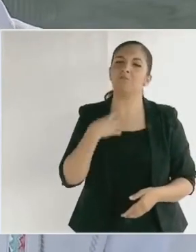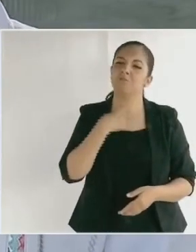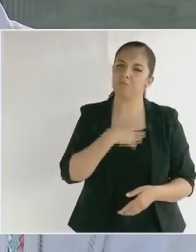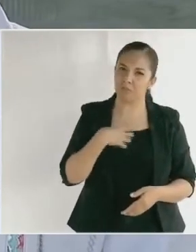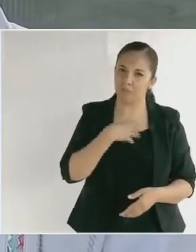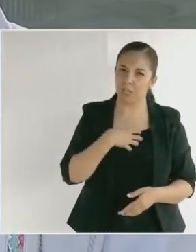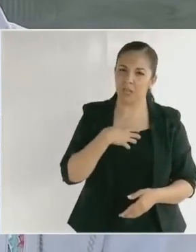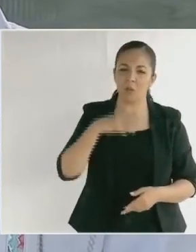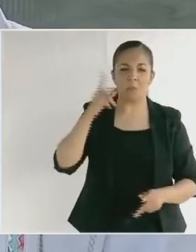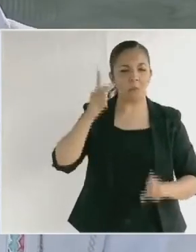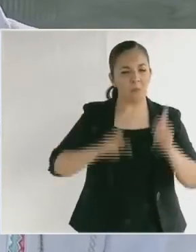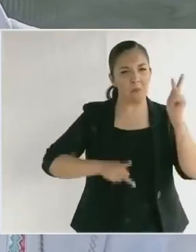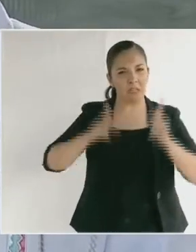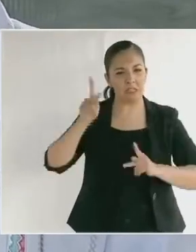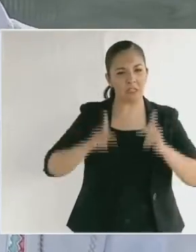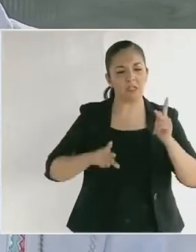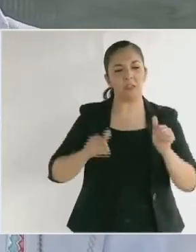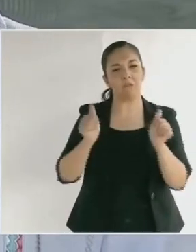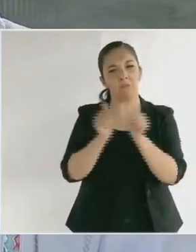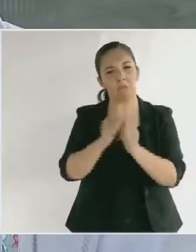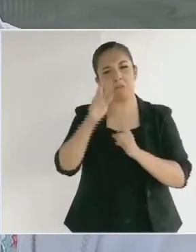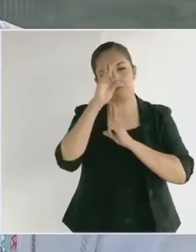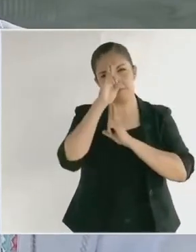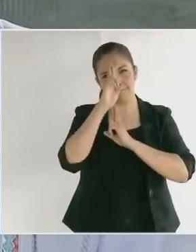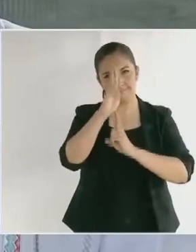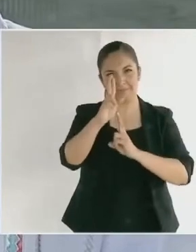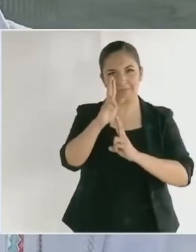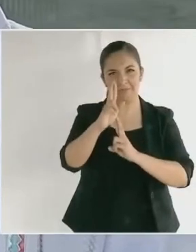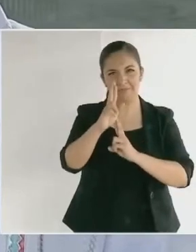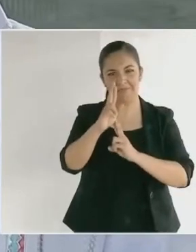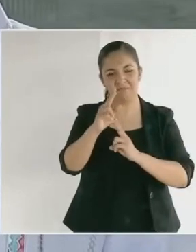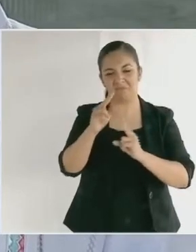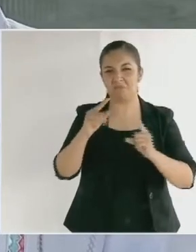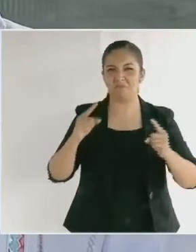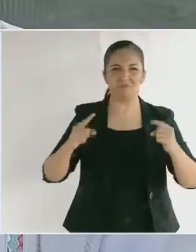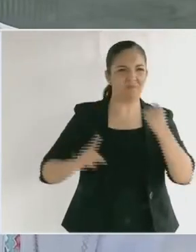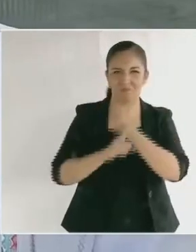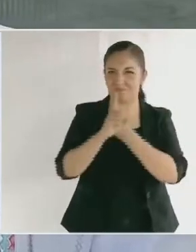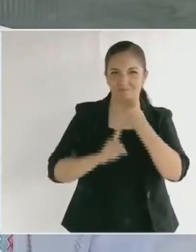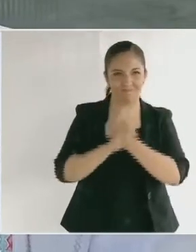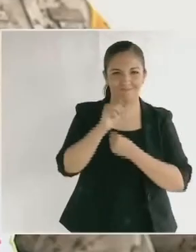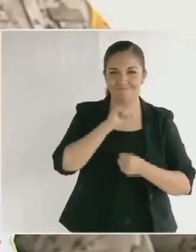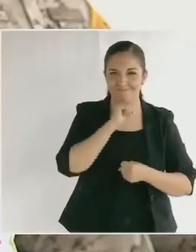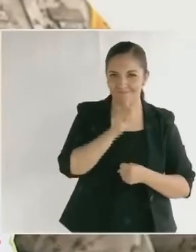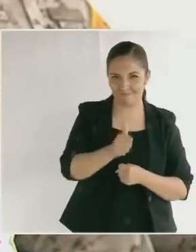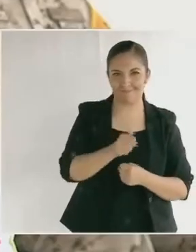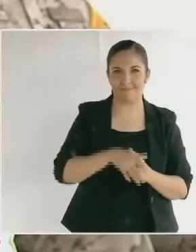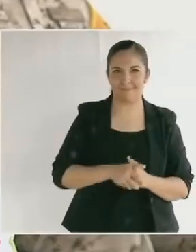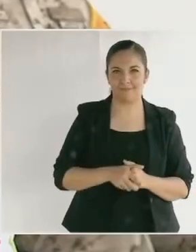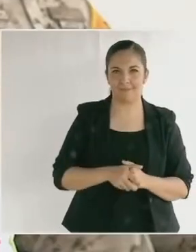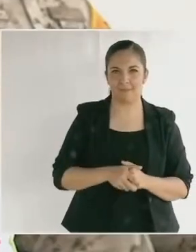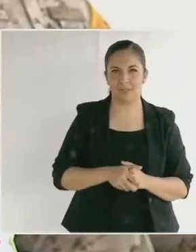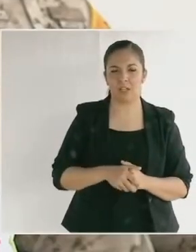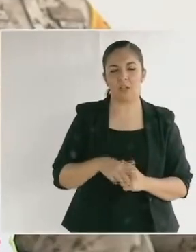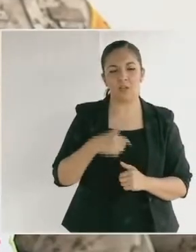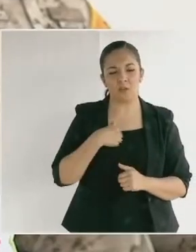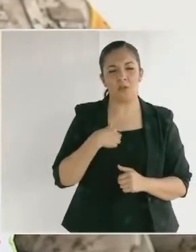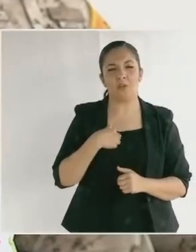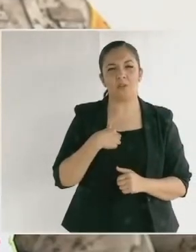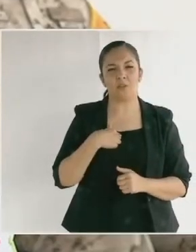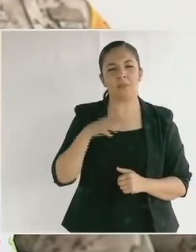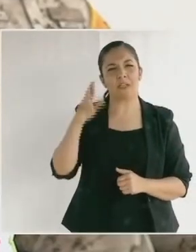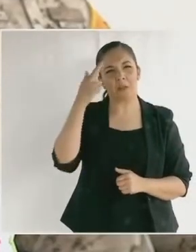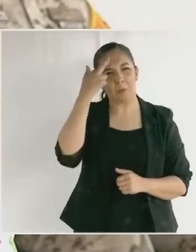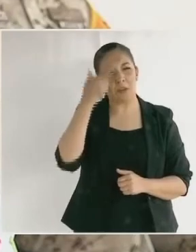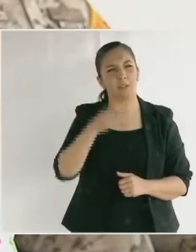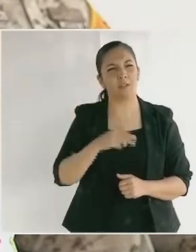franco y respetuoso, limado de asperezas. Aún conservo el gusto y el